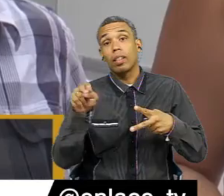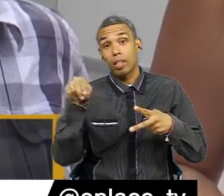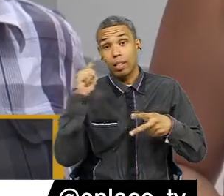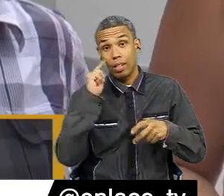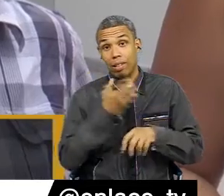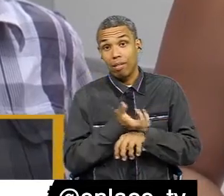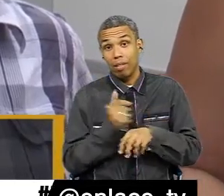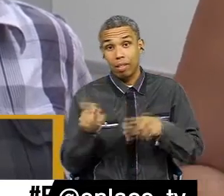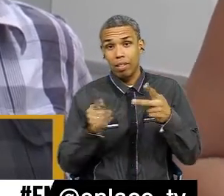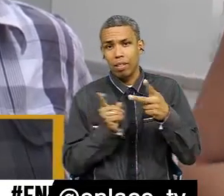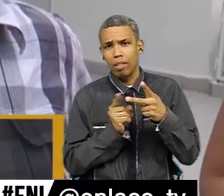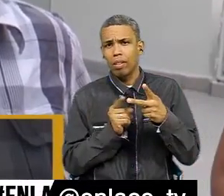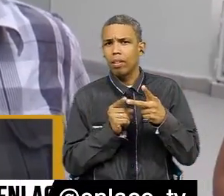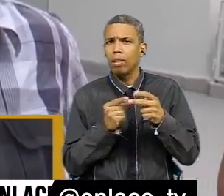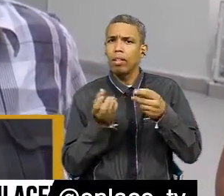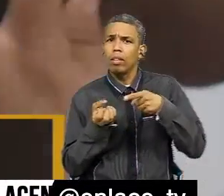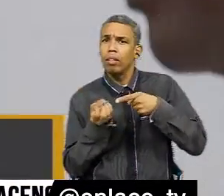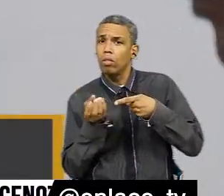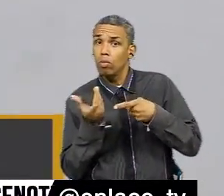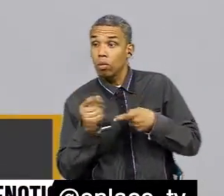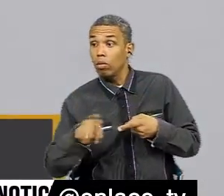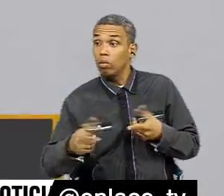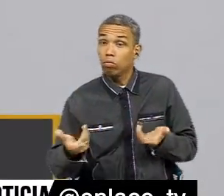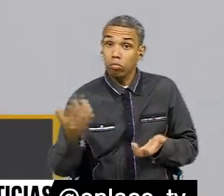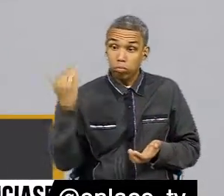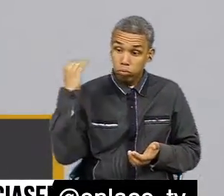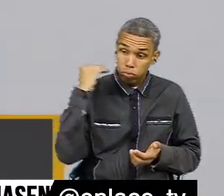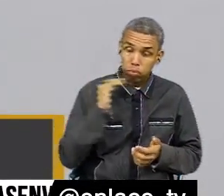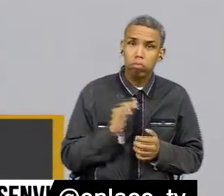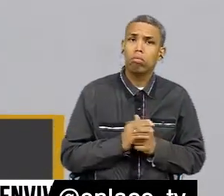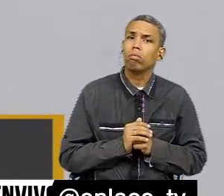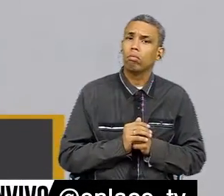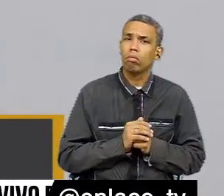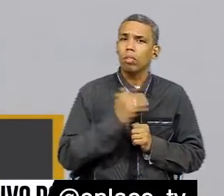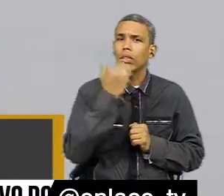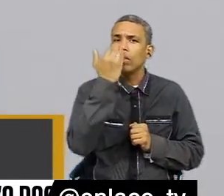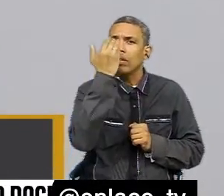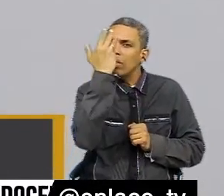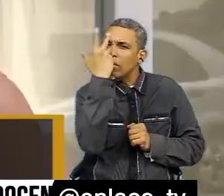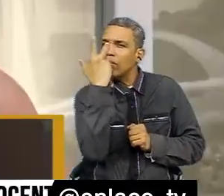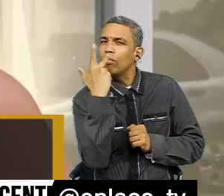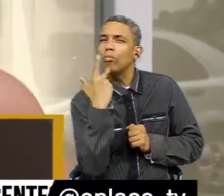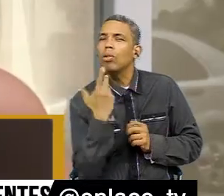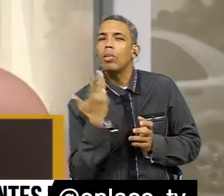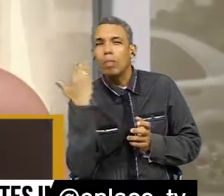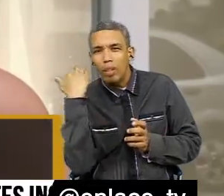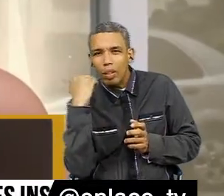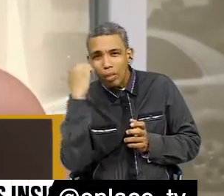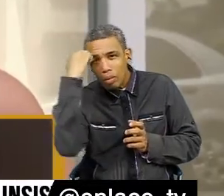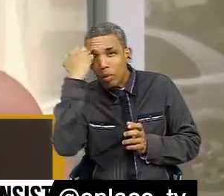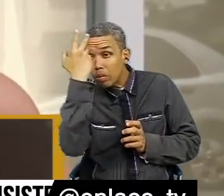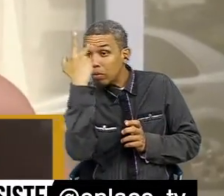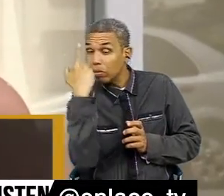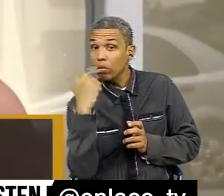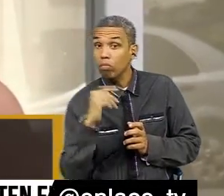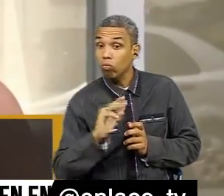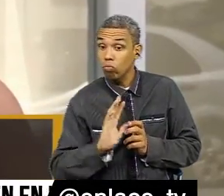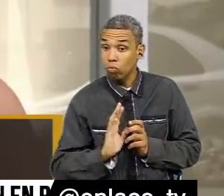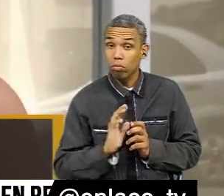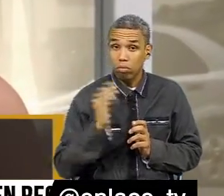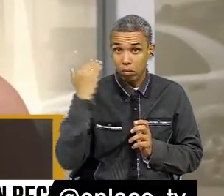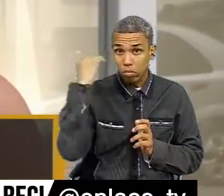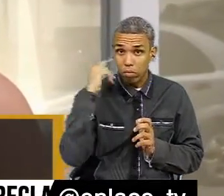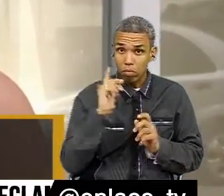se les pague el incentivo a que tienen derecho por los resultados en las llamadas pruebas sintéticas. La Escuela Normal y la José Antonio Galán hemos